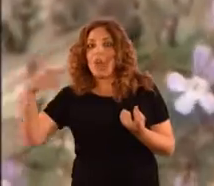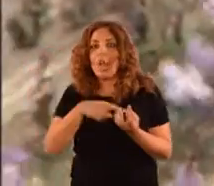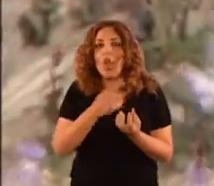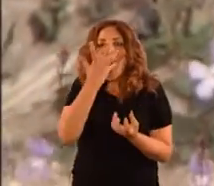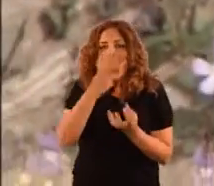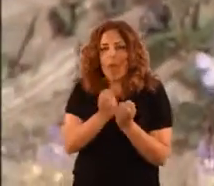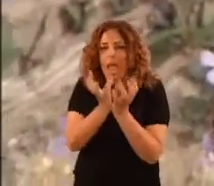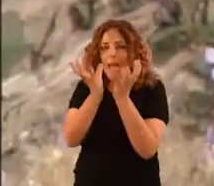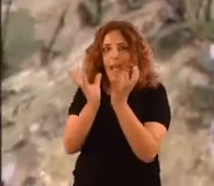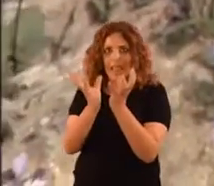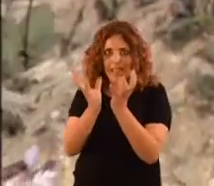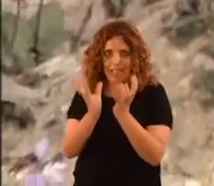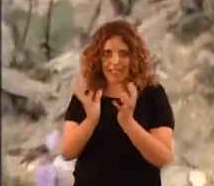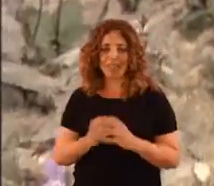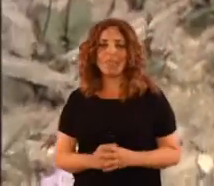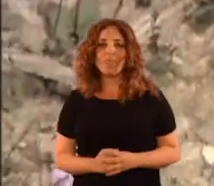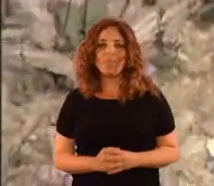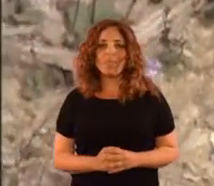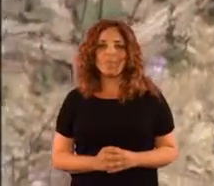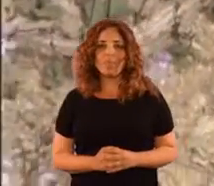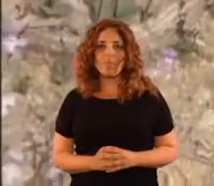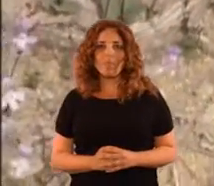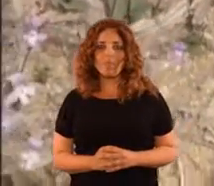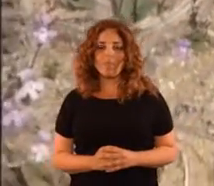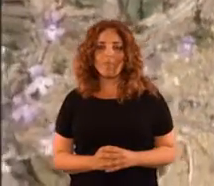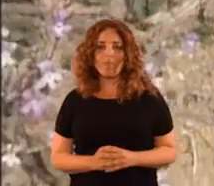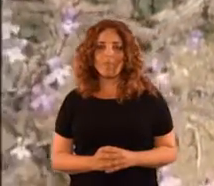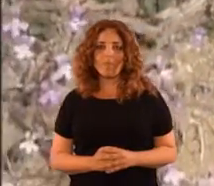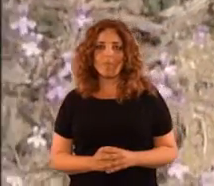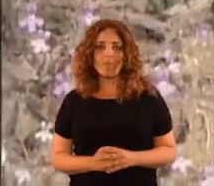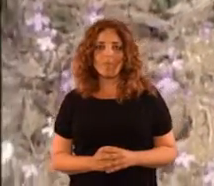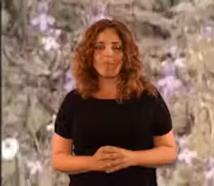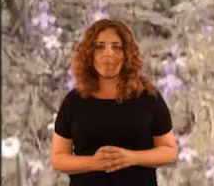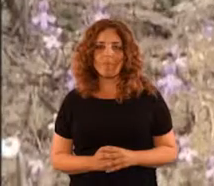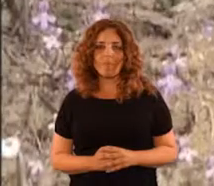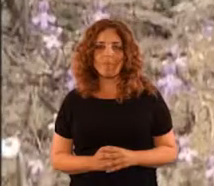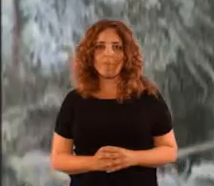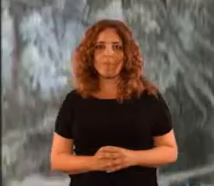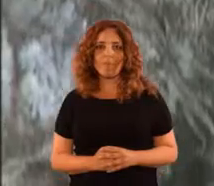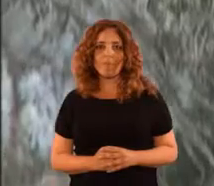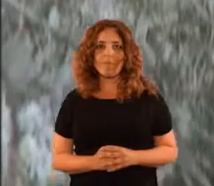despliega unas enormes flores en relación con el tamaño de su parte vegetativa.